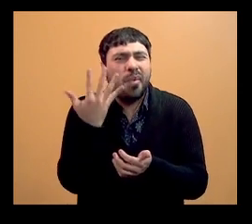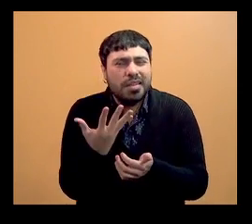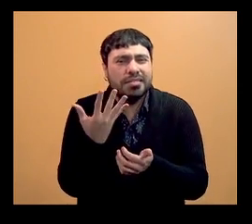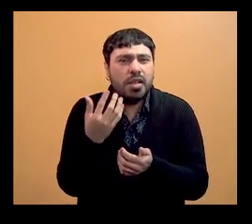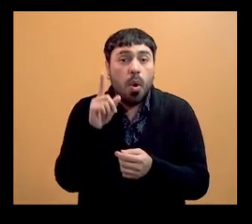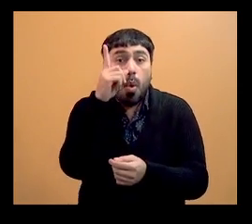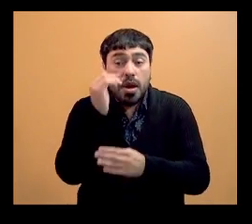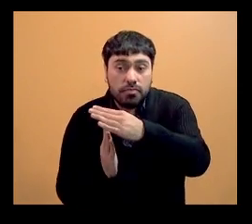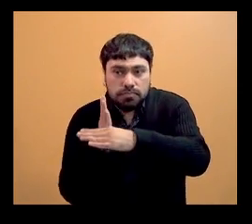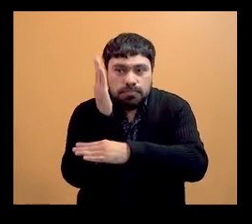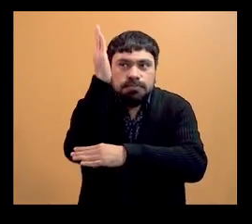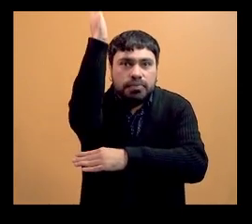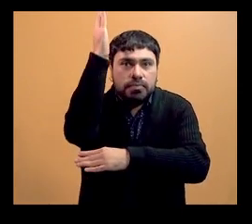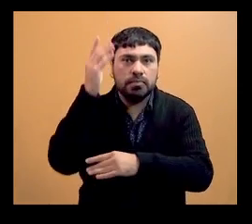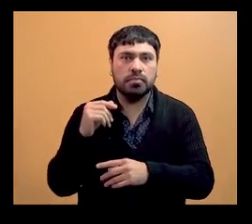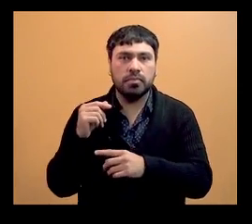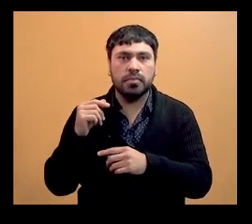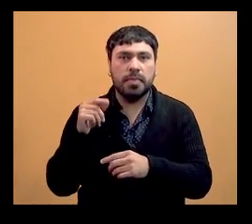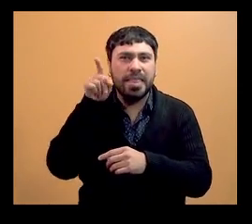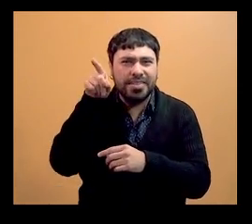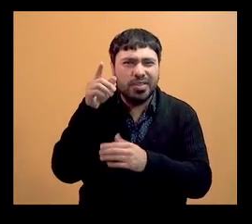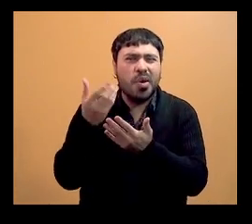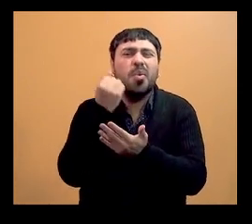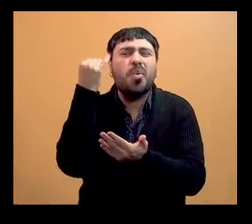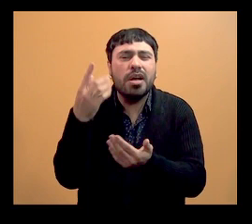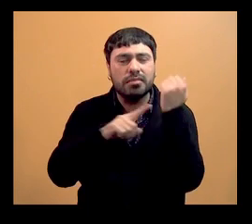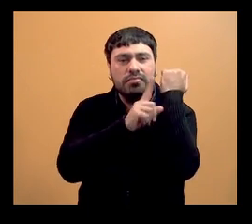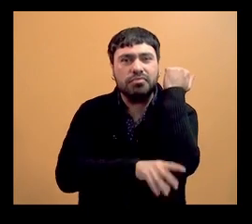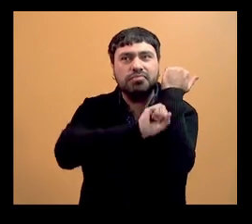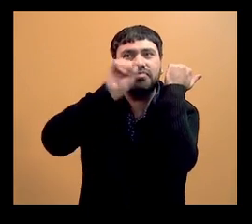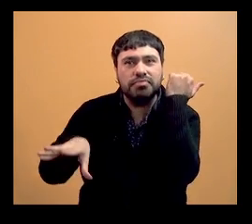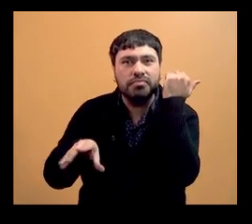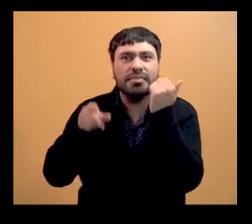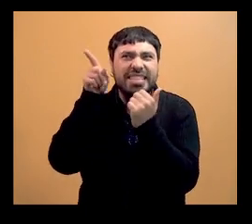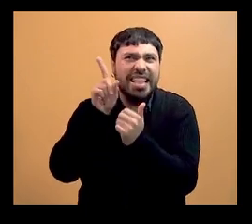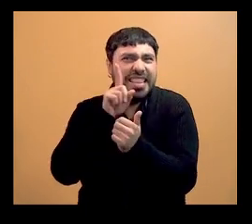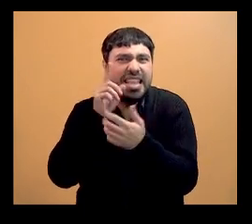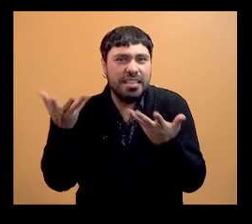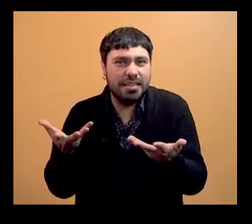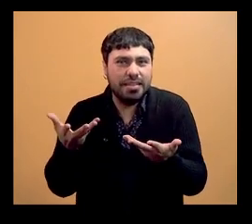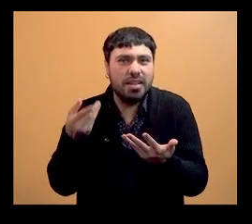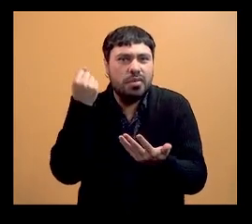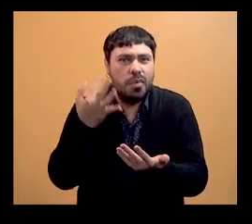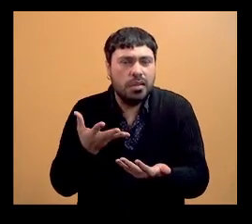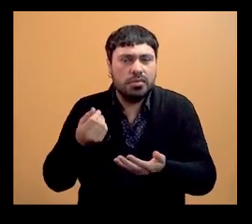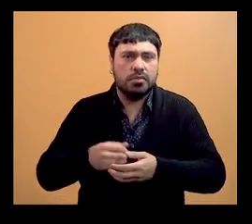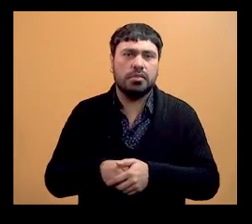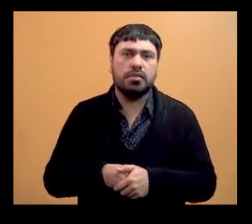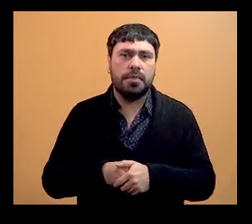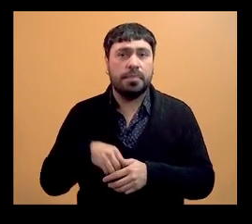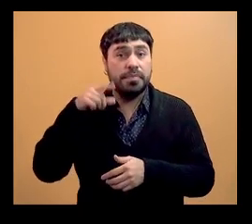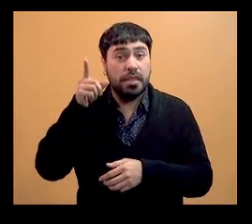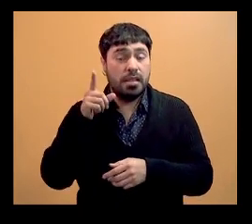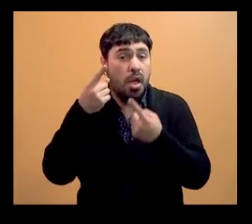genera una nave espacial en el espacio? Una nave y en realidad cualquier objeto, ¿no?, que esté orbitando. Y eso tal